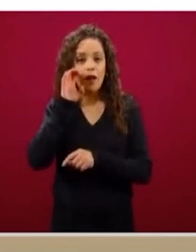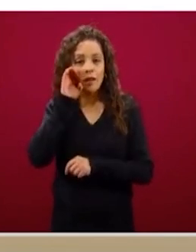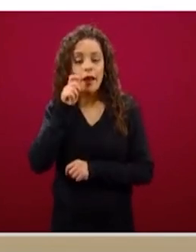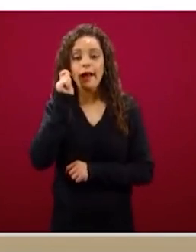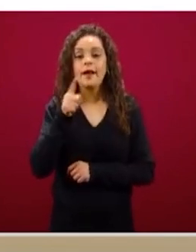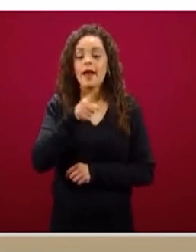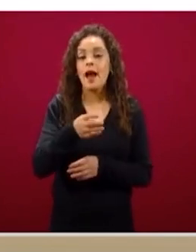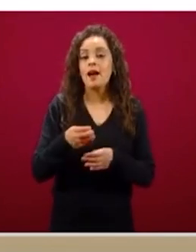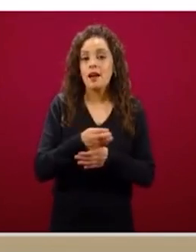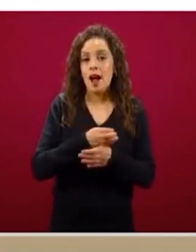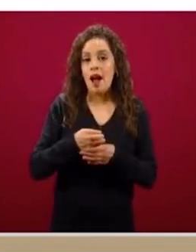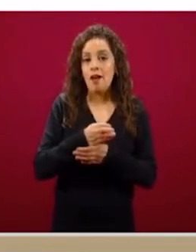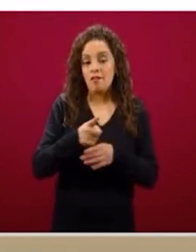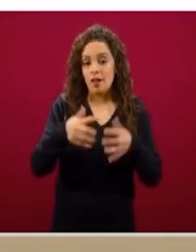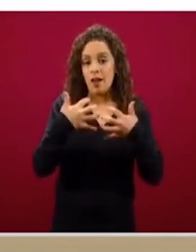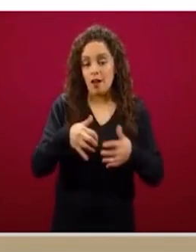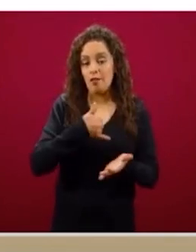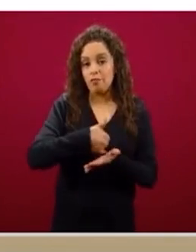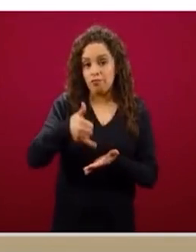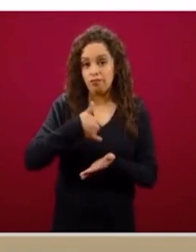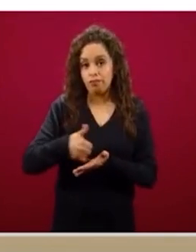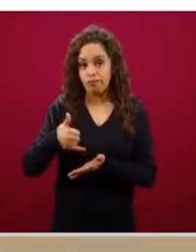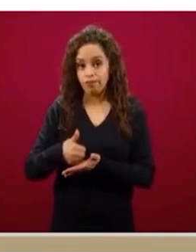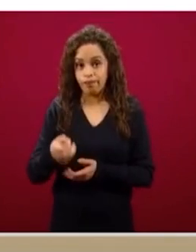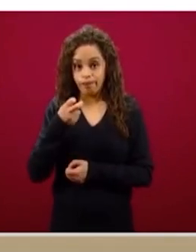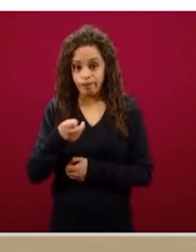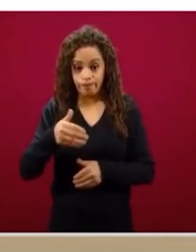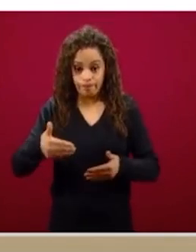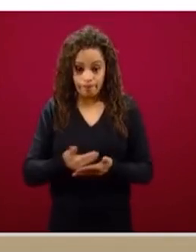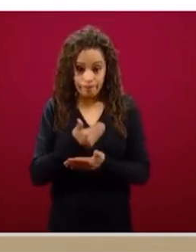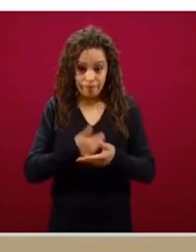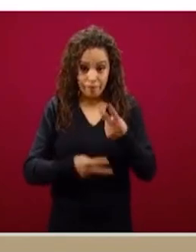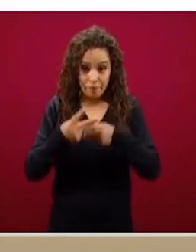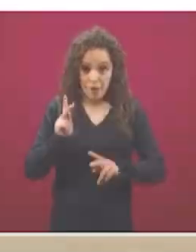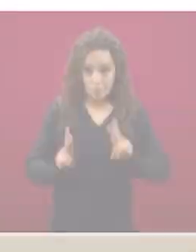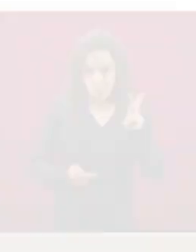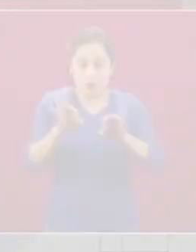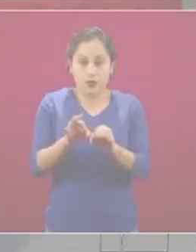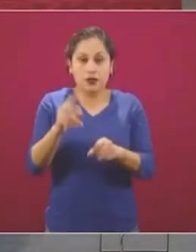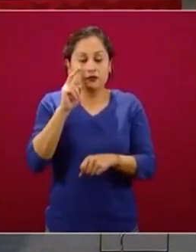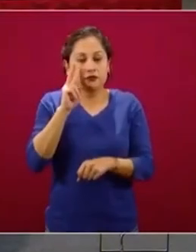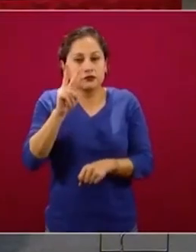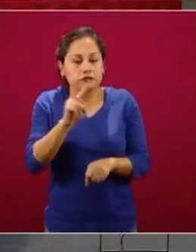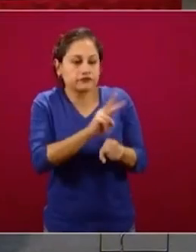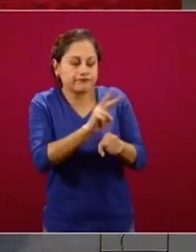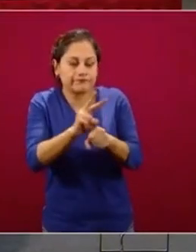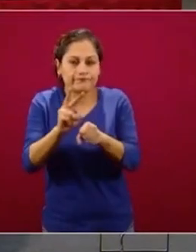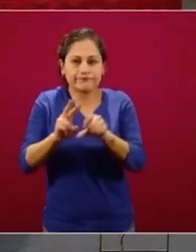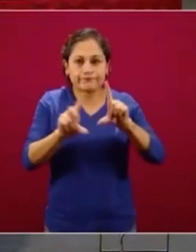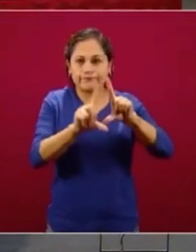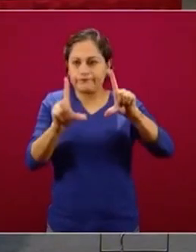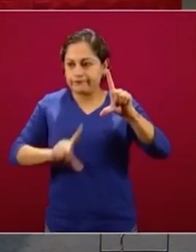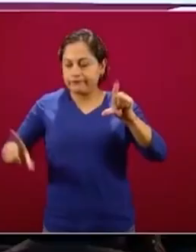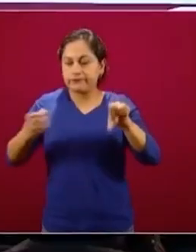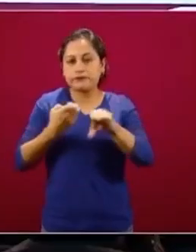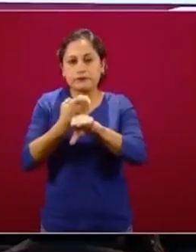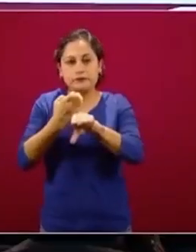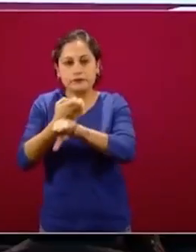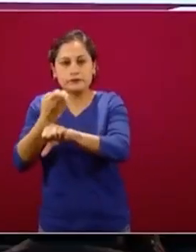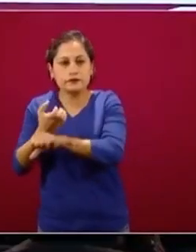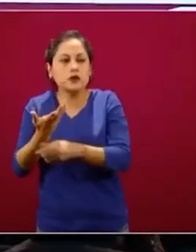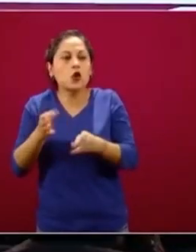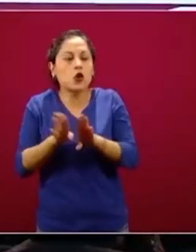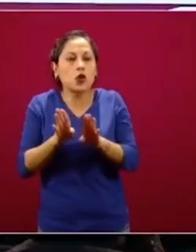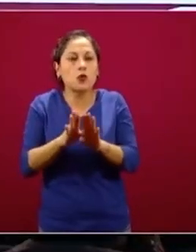qué cantidad en función del tamaño de los círculos podemos ubicar unos 5